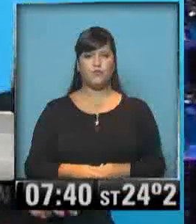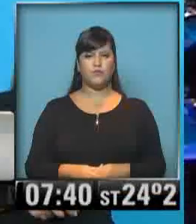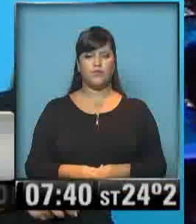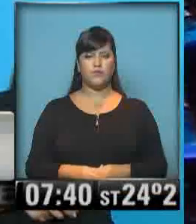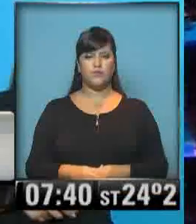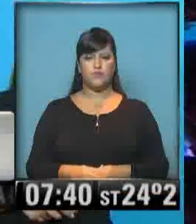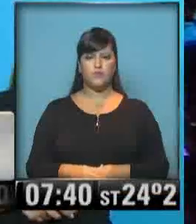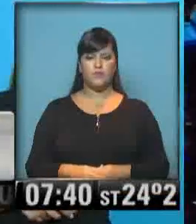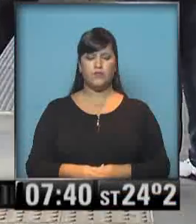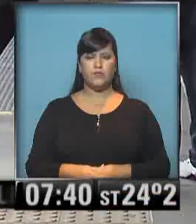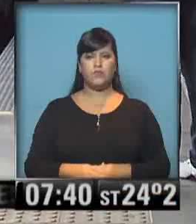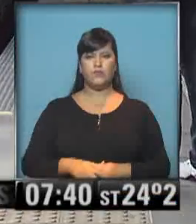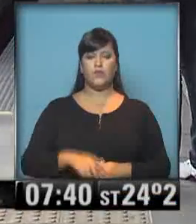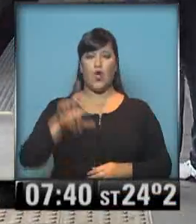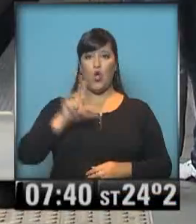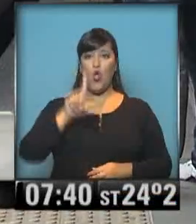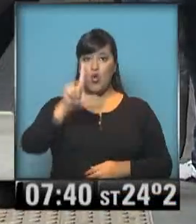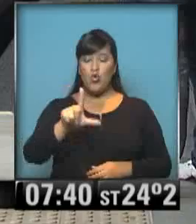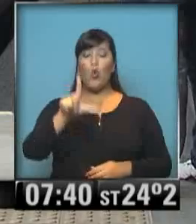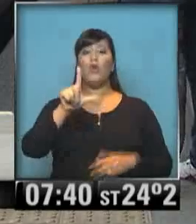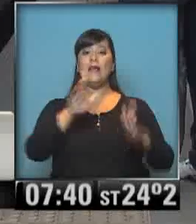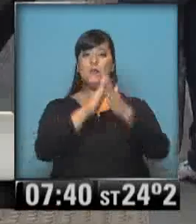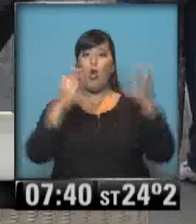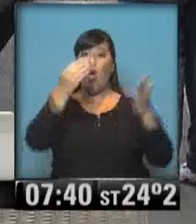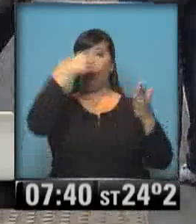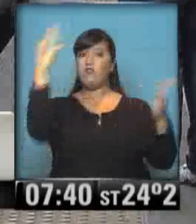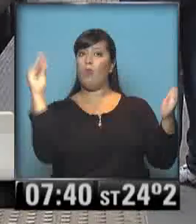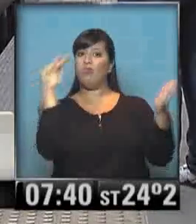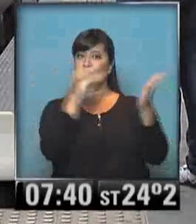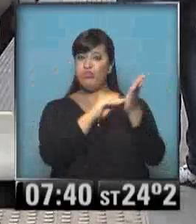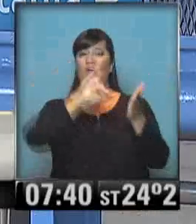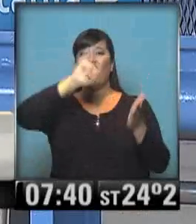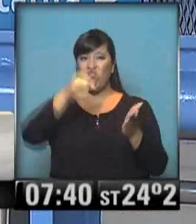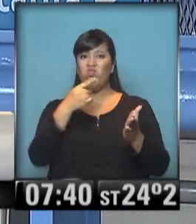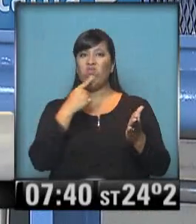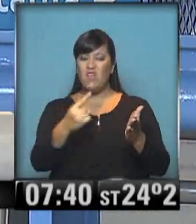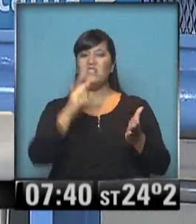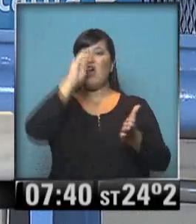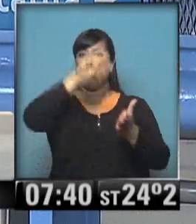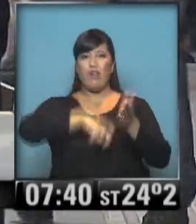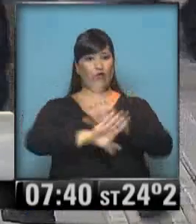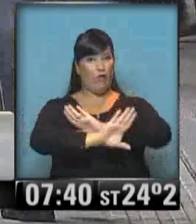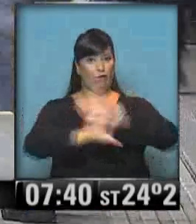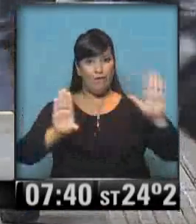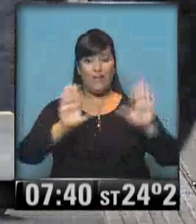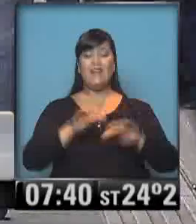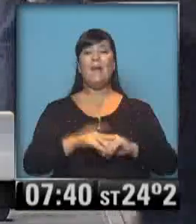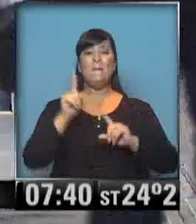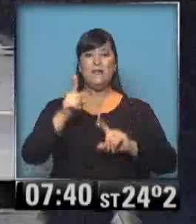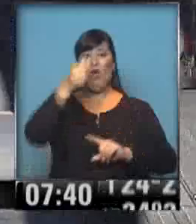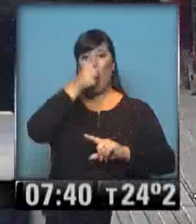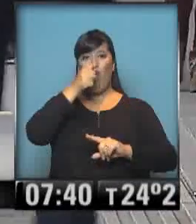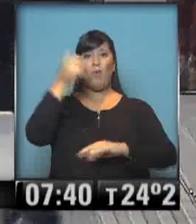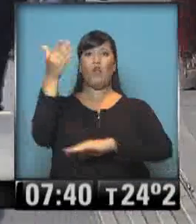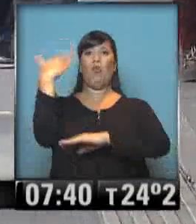artin este lunes se publicó en el boletín oficial la recisión de los contratos un día después de los anuncios de la presidenta